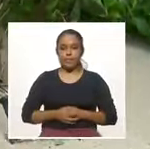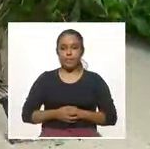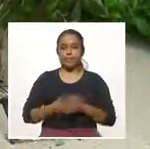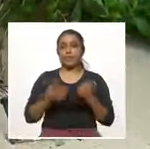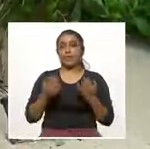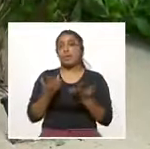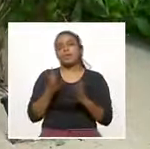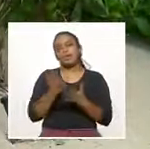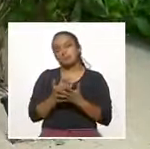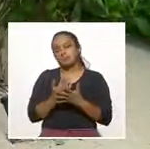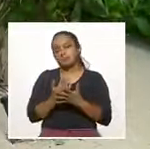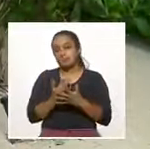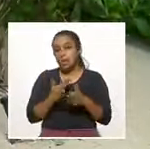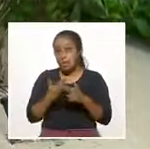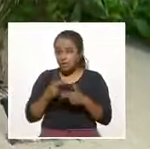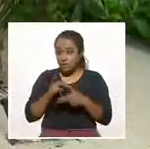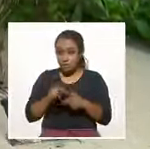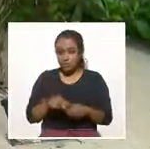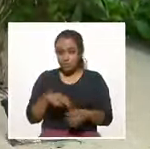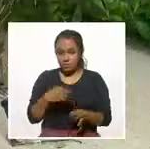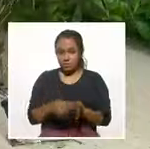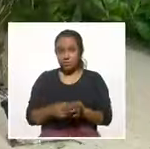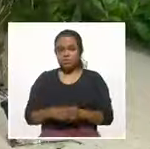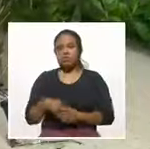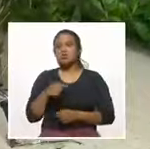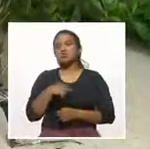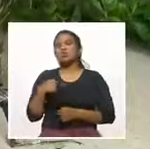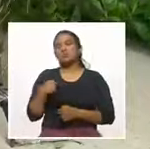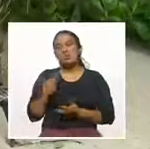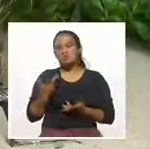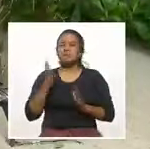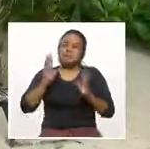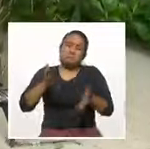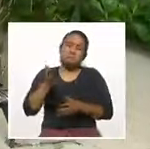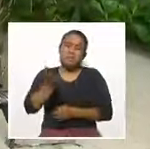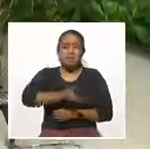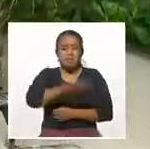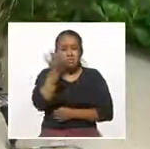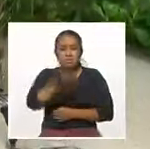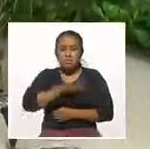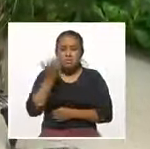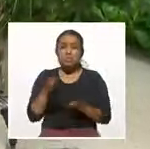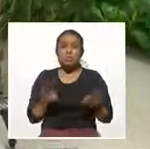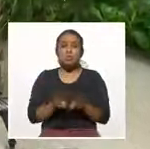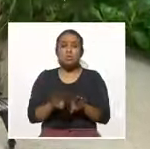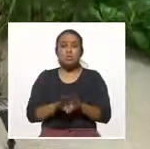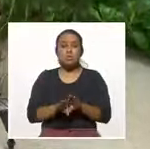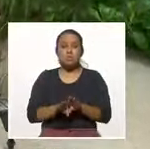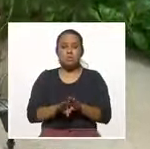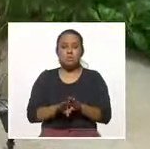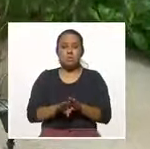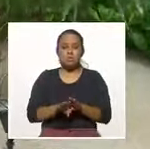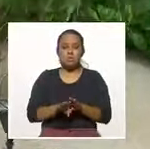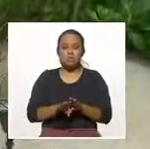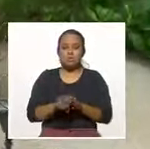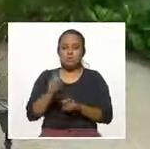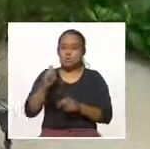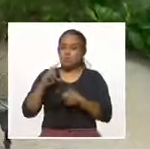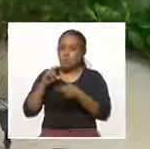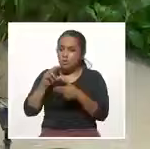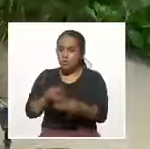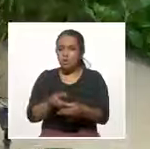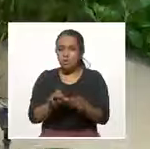que venga el huracán. Se puede decir que ya estamos acostumbrados a ver cómo vamos a enfrentar lo que es el